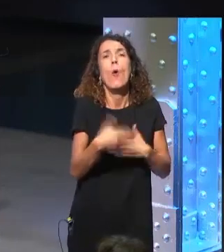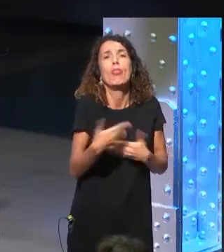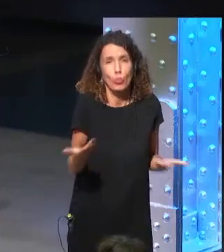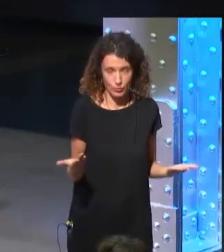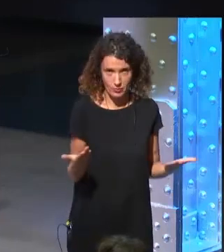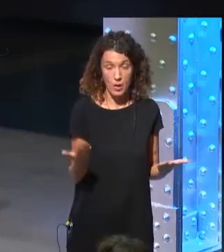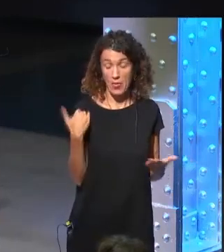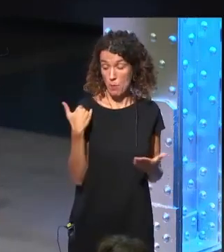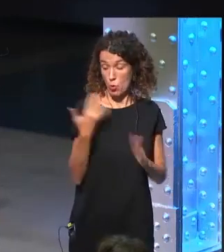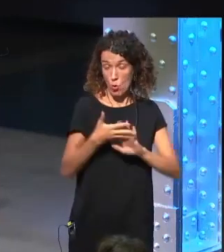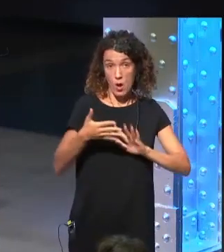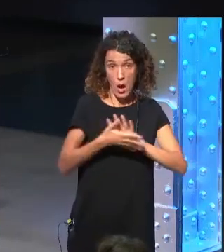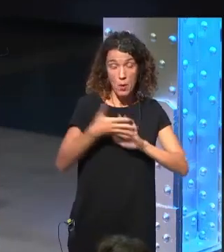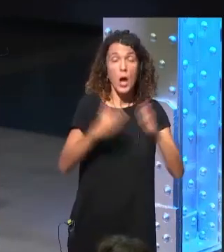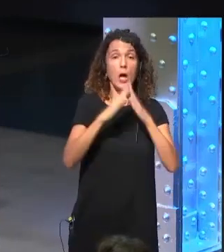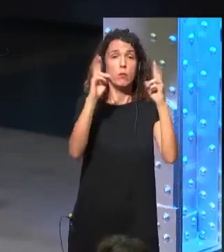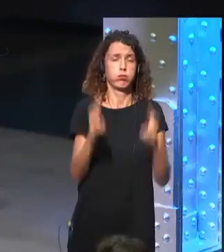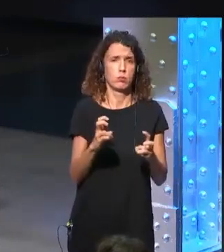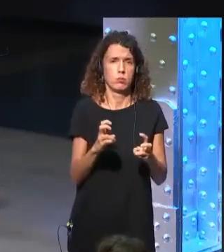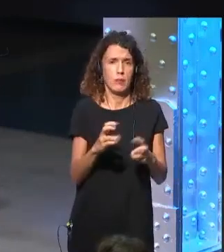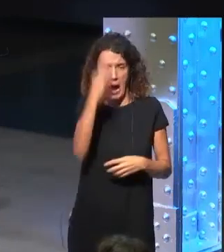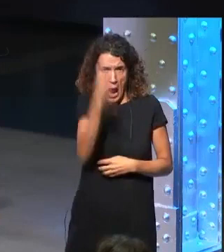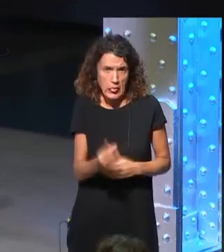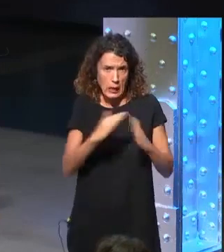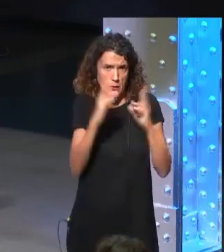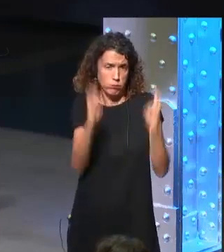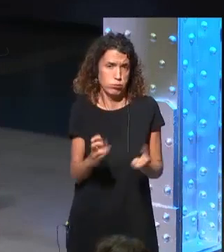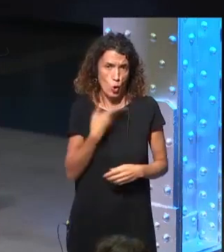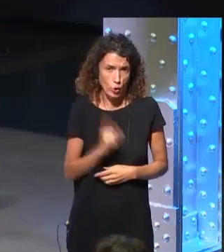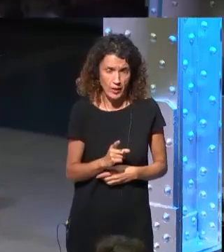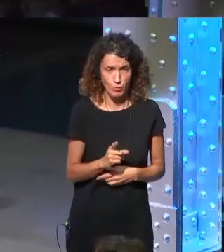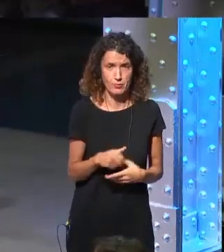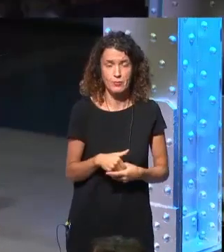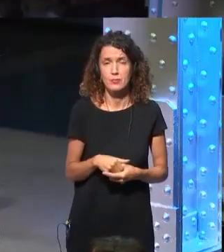Es lo que hemos comentado hace un momento, yo no quiero quedarme en casa, estoy harta de estar en casa.